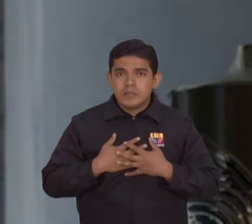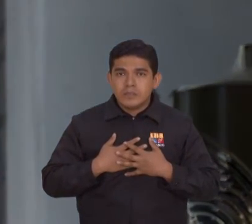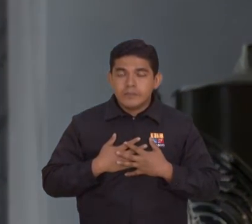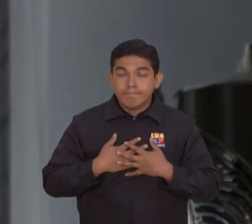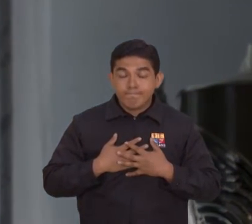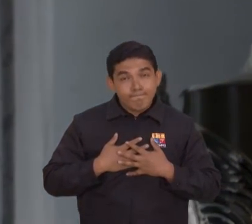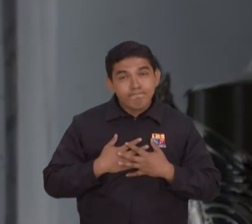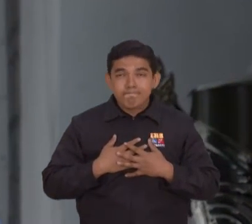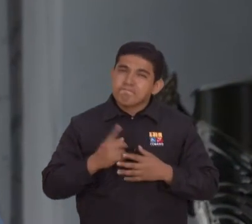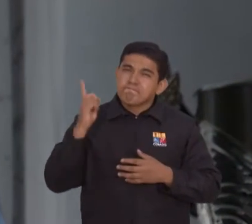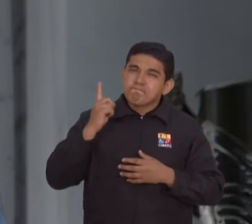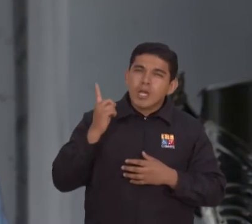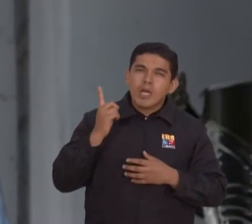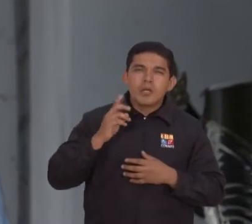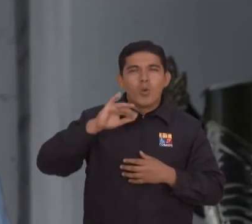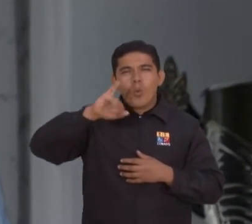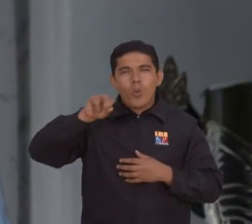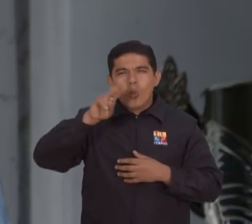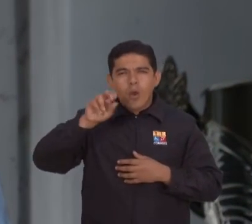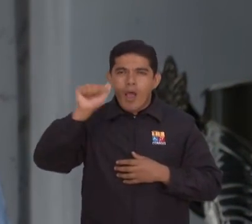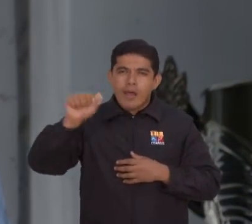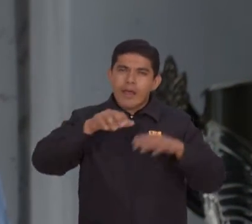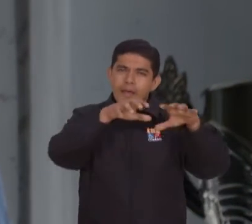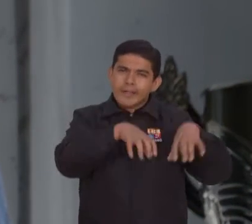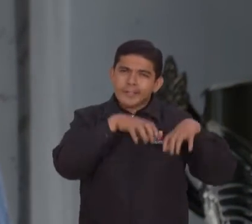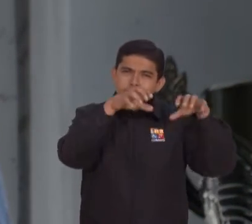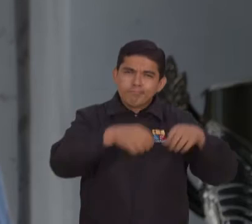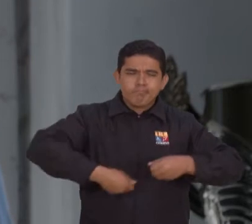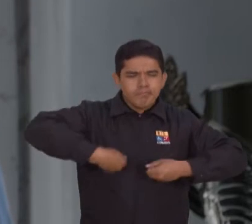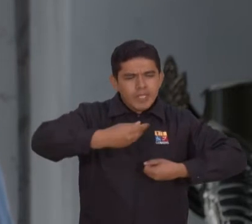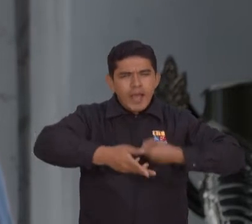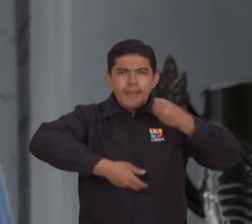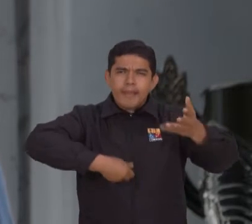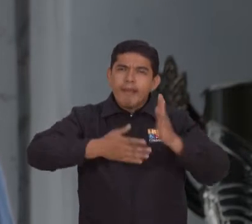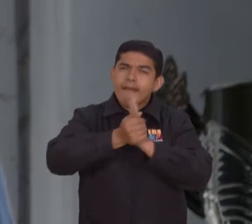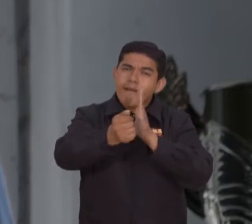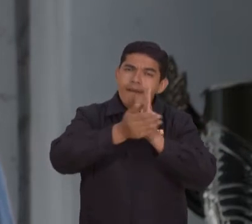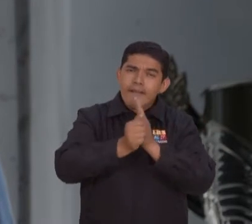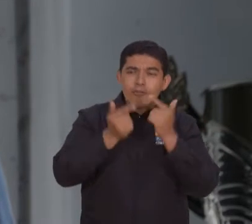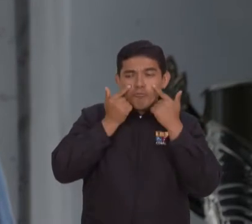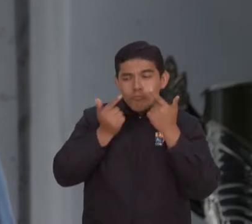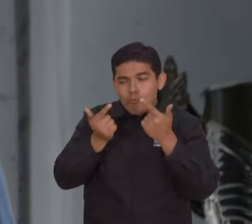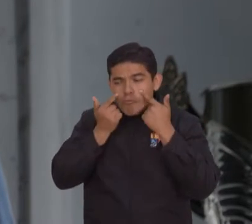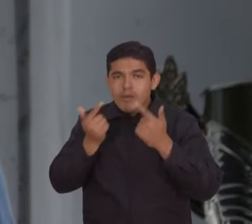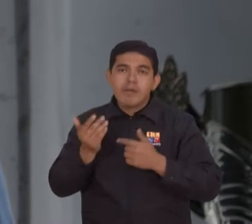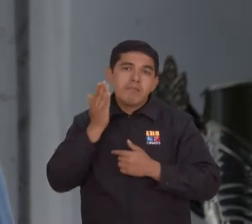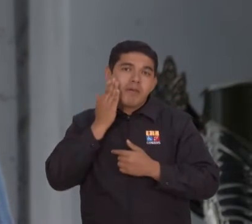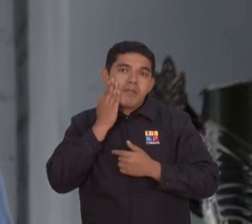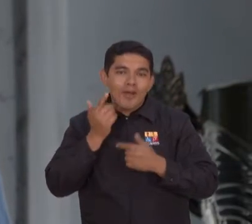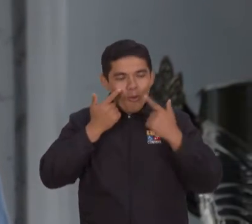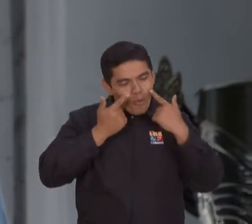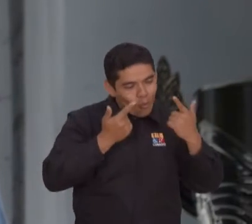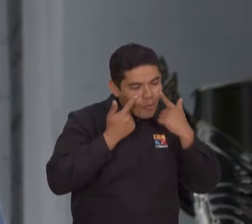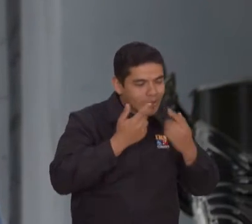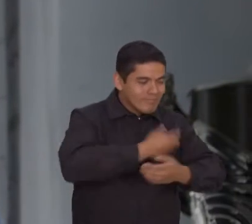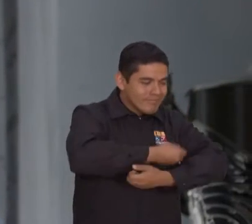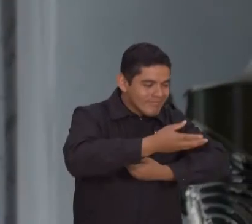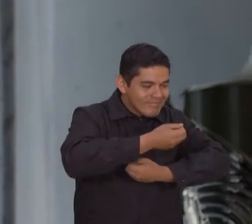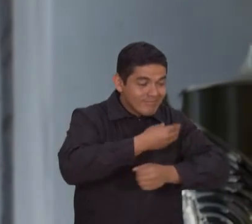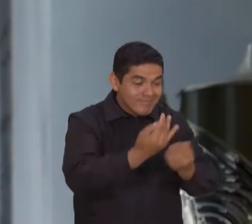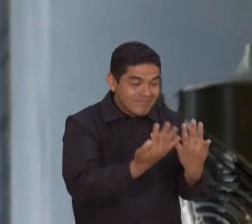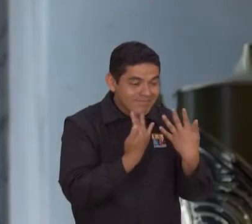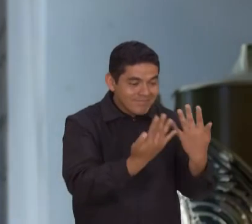Un agricultor dedicado, Juan, generoso y hábil, cuida de su madre y de sus vegetales con el